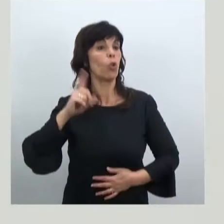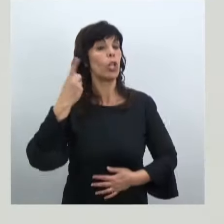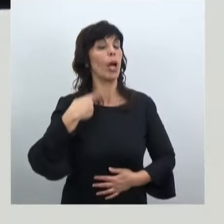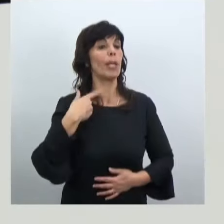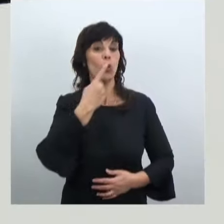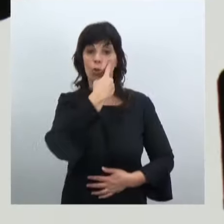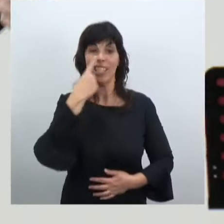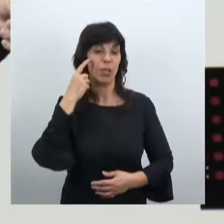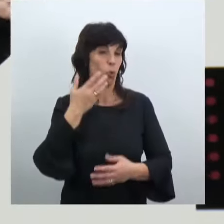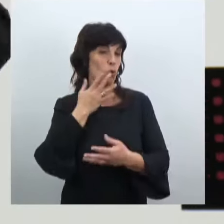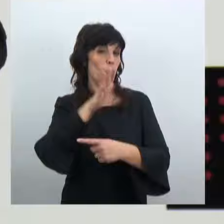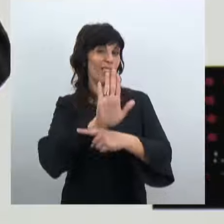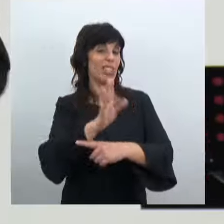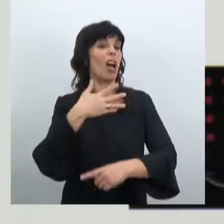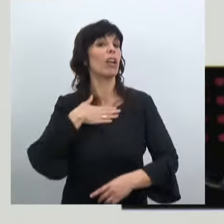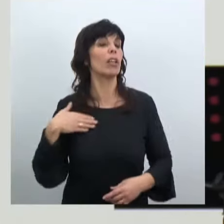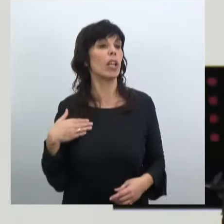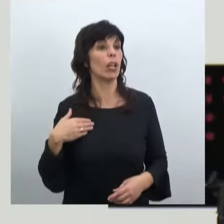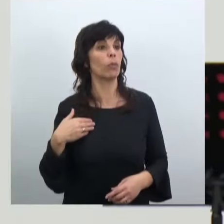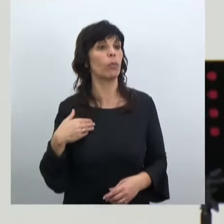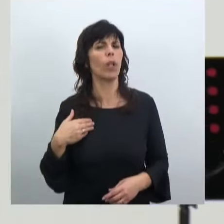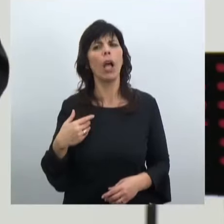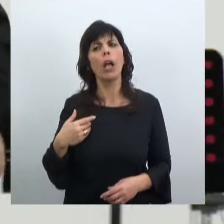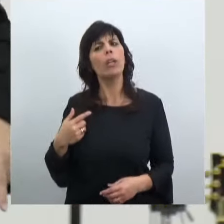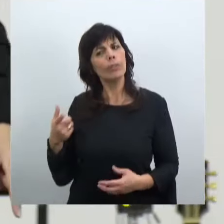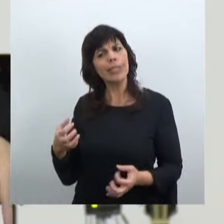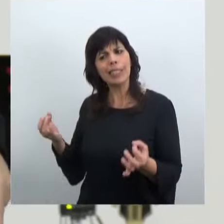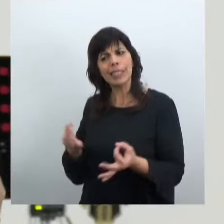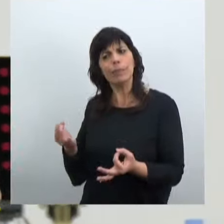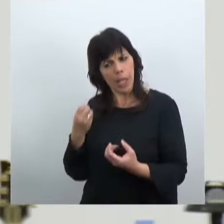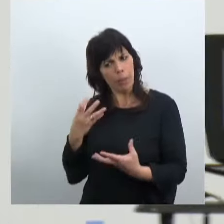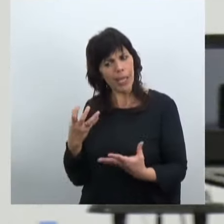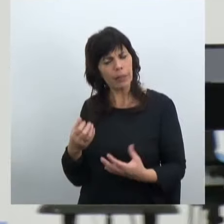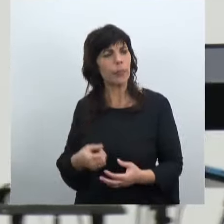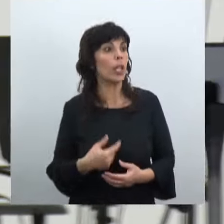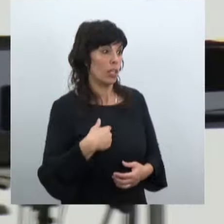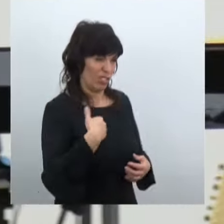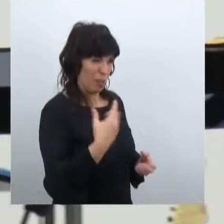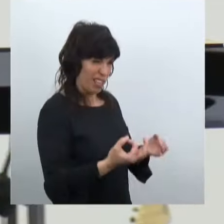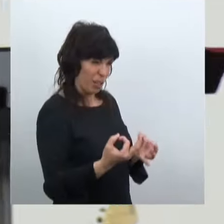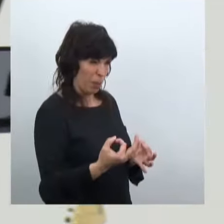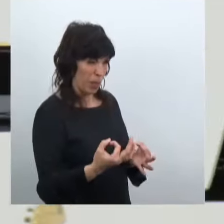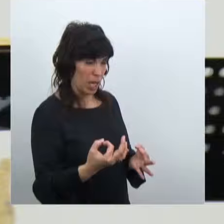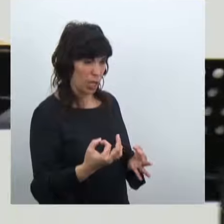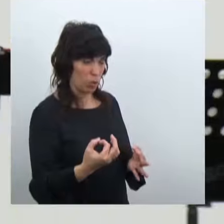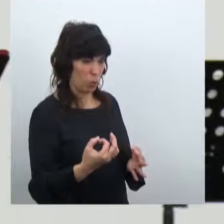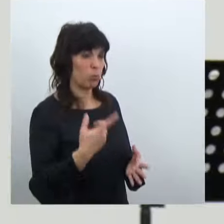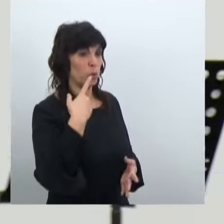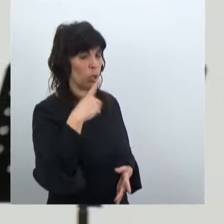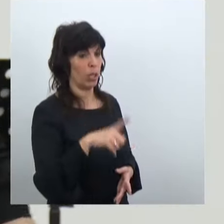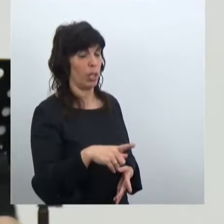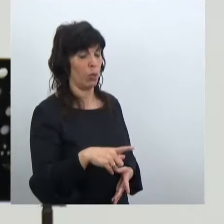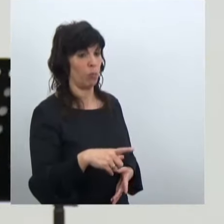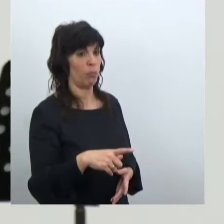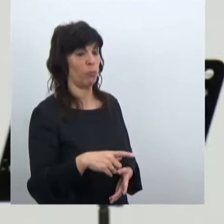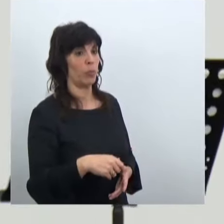Dice: pastor, ¿se acuerda de mi caso? Y yo me acordé. Y me dice: ahora en el primer culto cuando terminó, pastor.